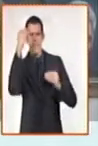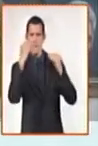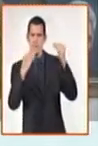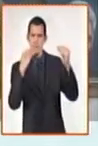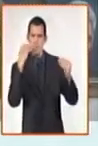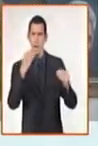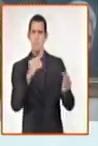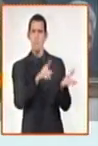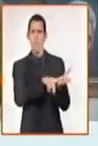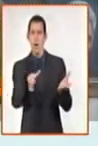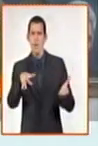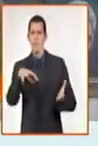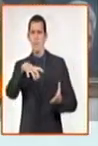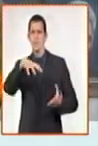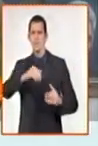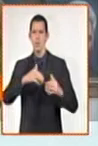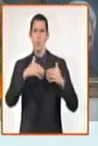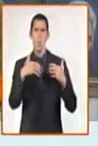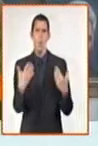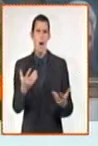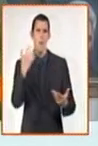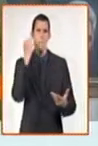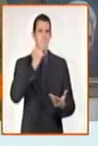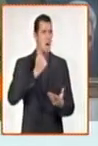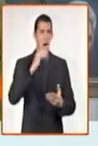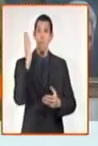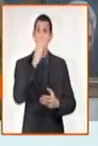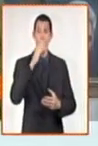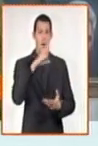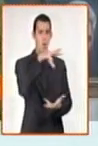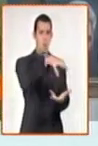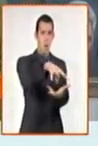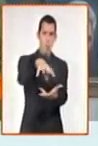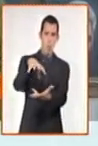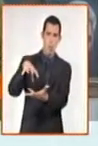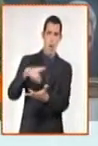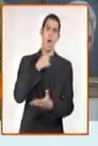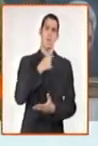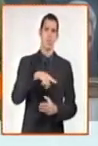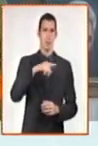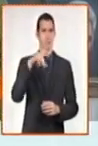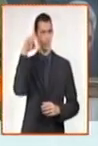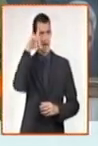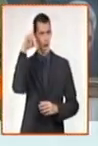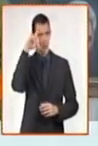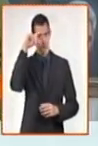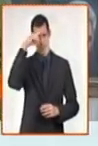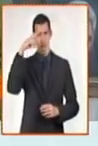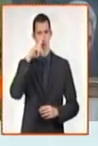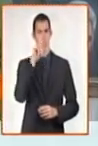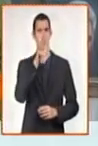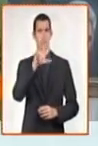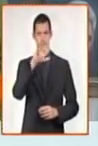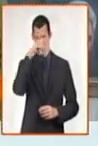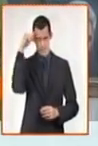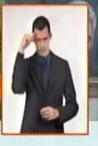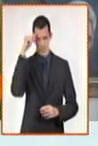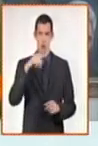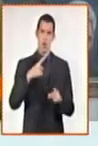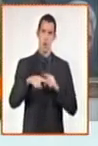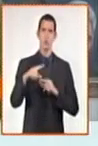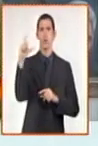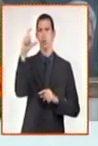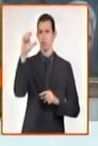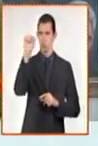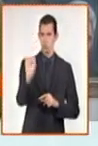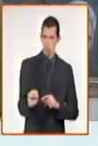mayores afectaciones consideramos que han tenido, que fue el municipio San Juan, el municipio San Luis, el propio municipio Pinar del Río, Consolación, Viñales,